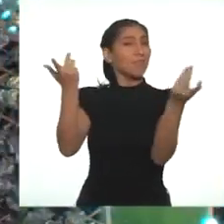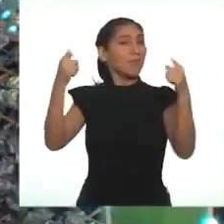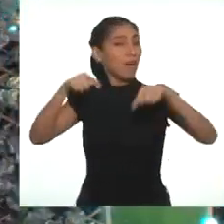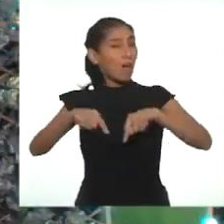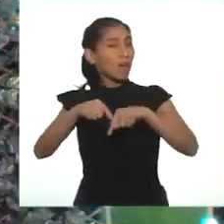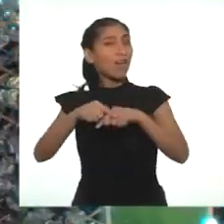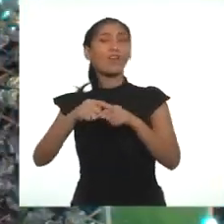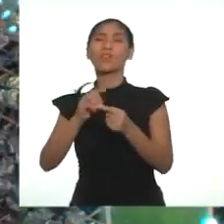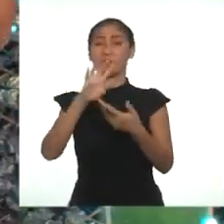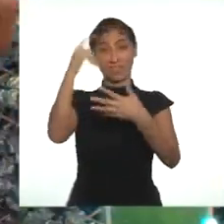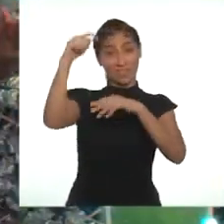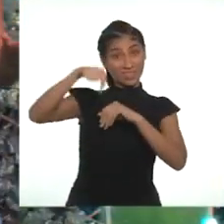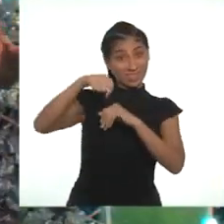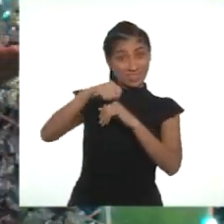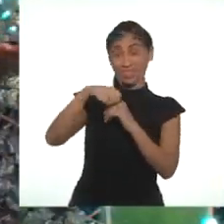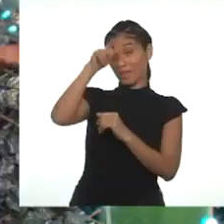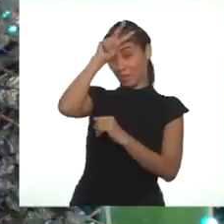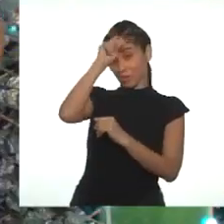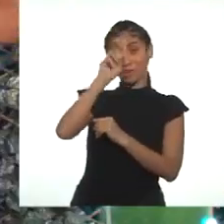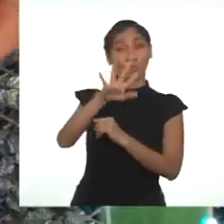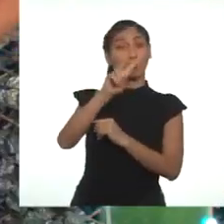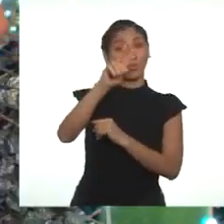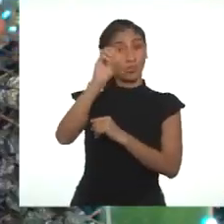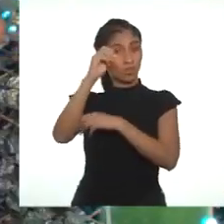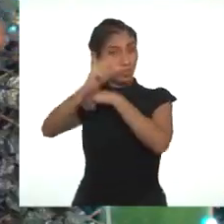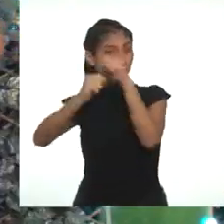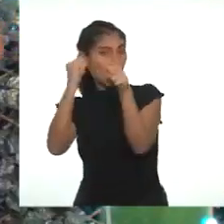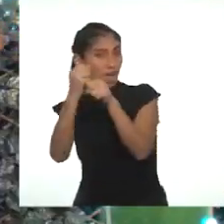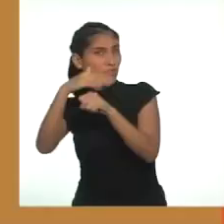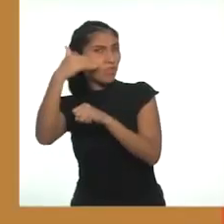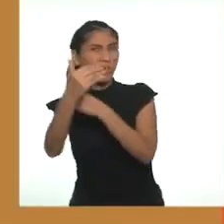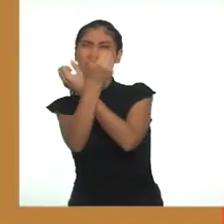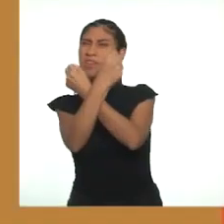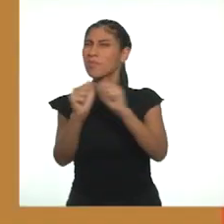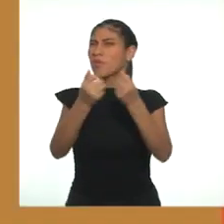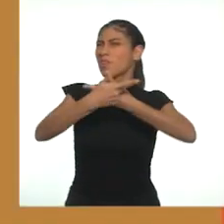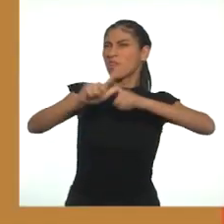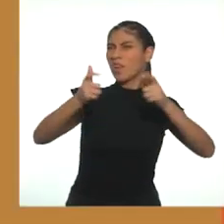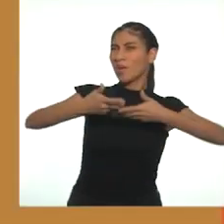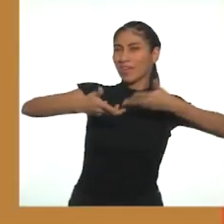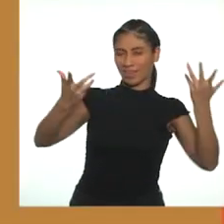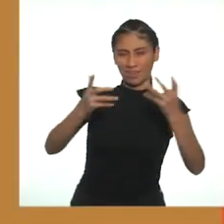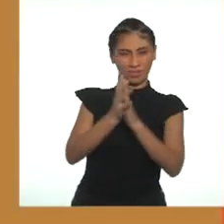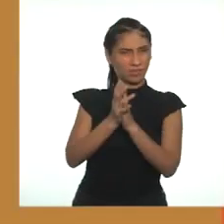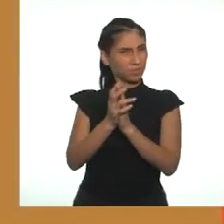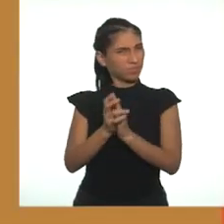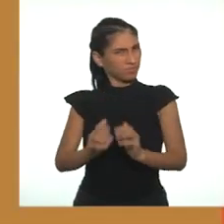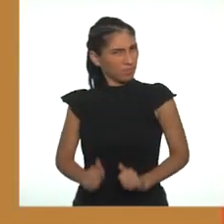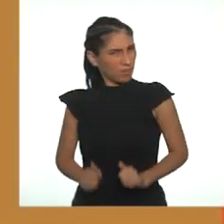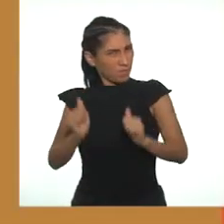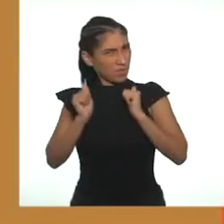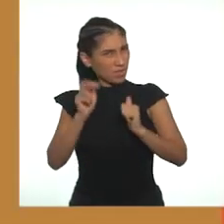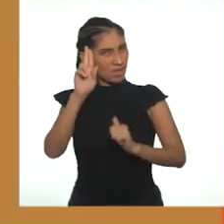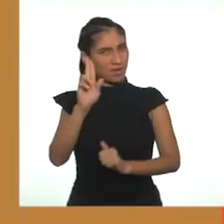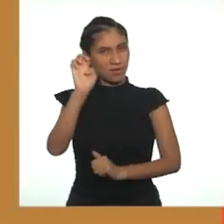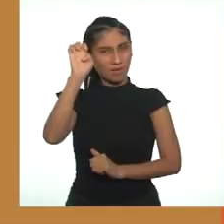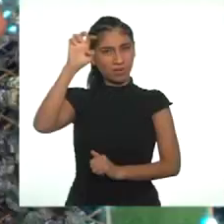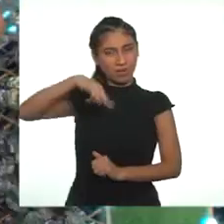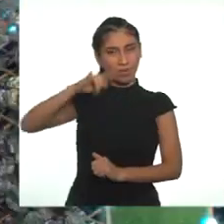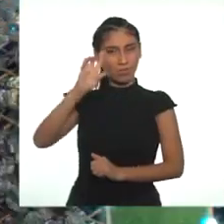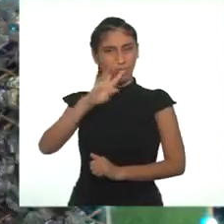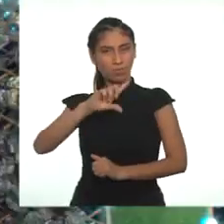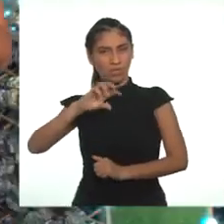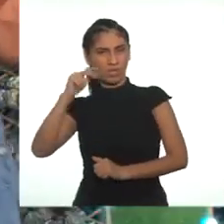creen que hemos conseguido después de 200 años de vida republicana? Vida republicana. ¿A qué te refieres,